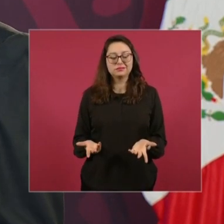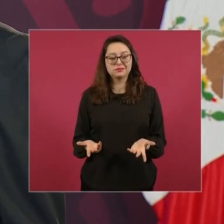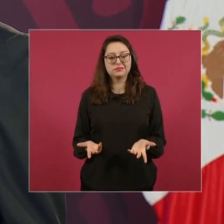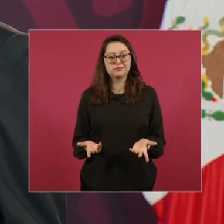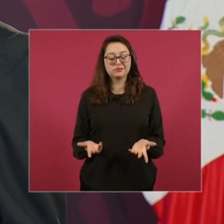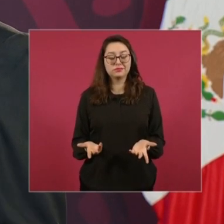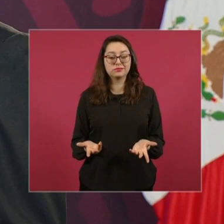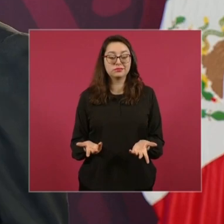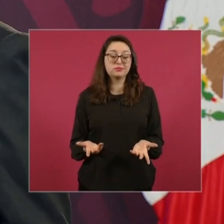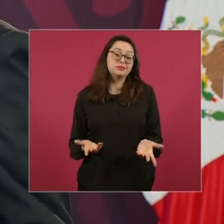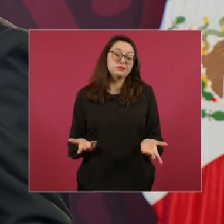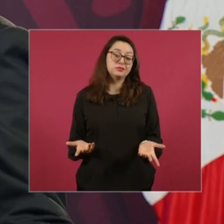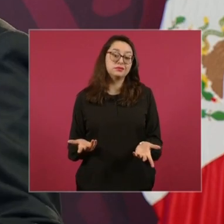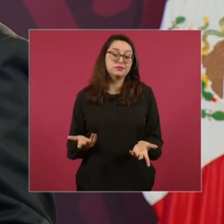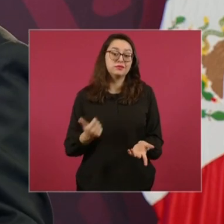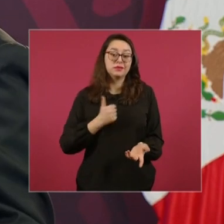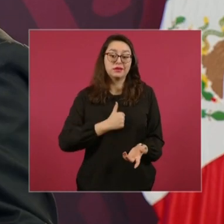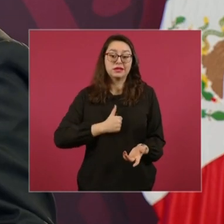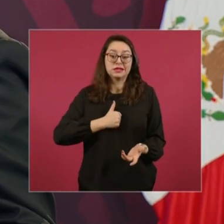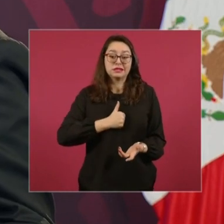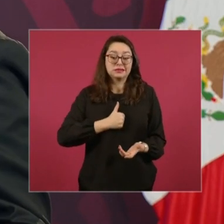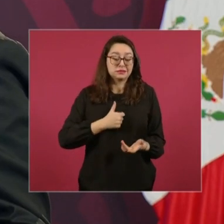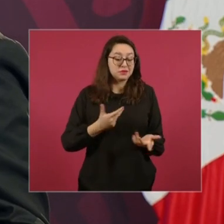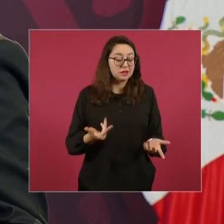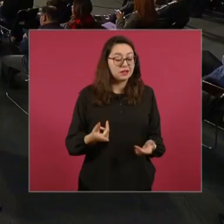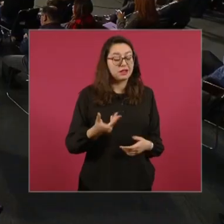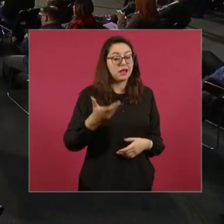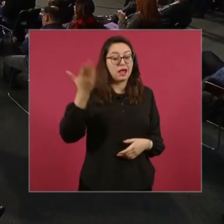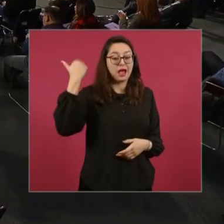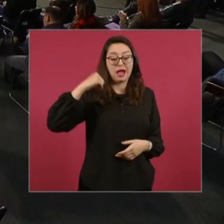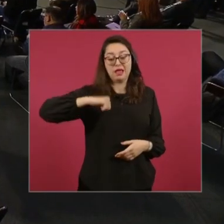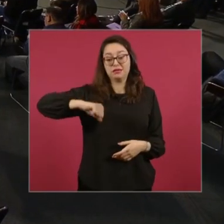y mentirosa, ¿no?, engañaban que si